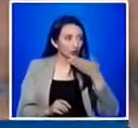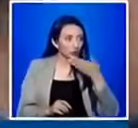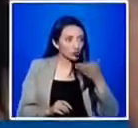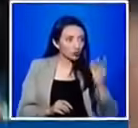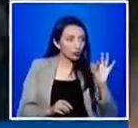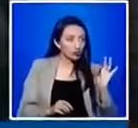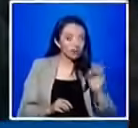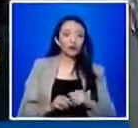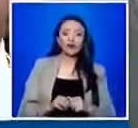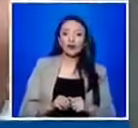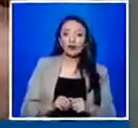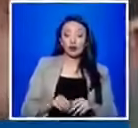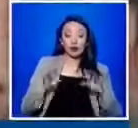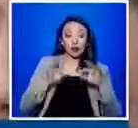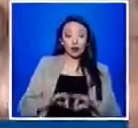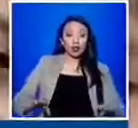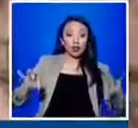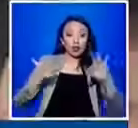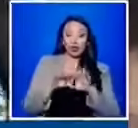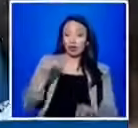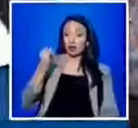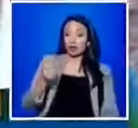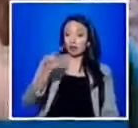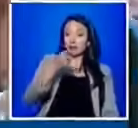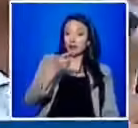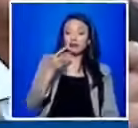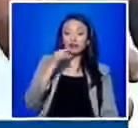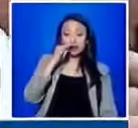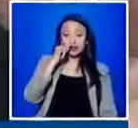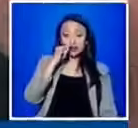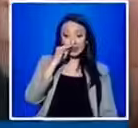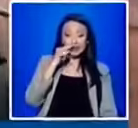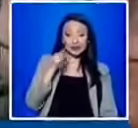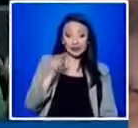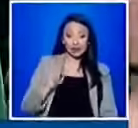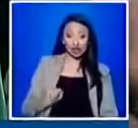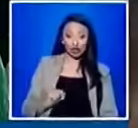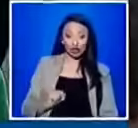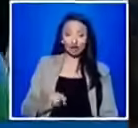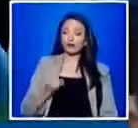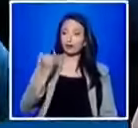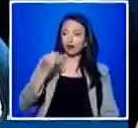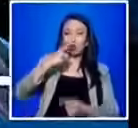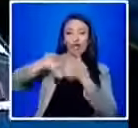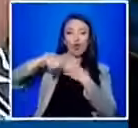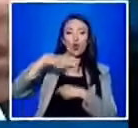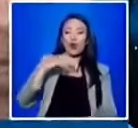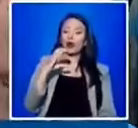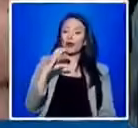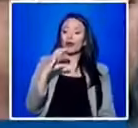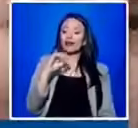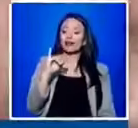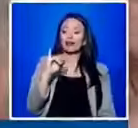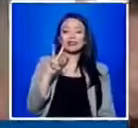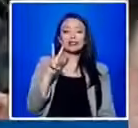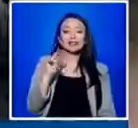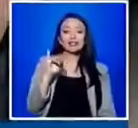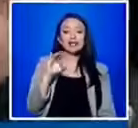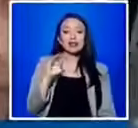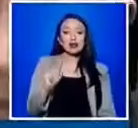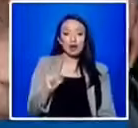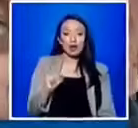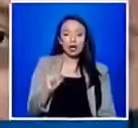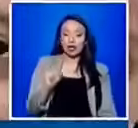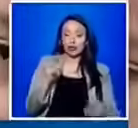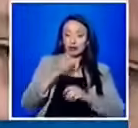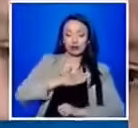Muy importante lo que usted nos señala. Y en este momento, como dice el profesor, efectivamente vuelve la cívica y uno de los símbolos